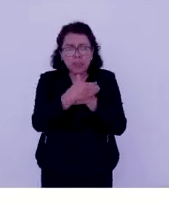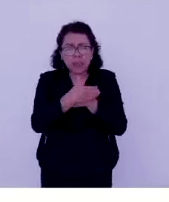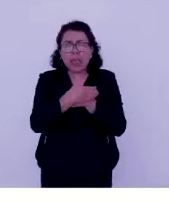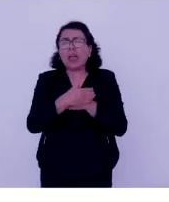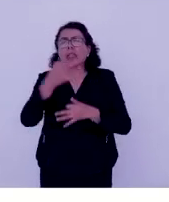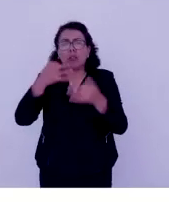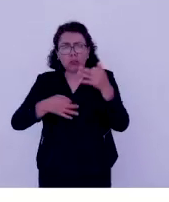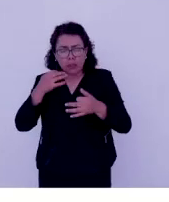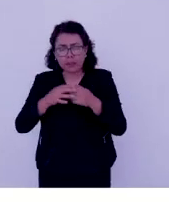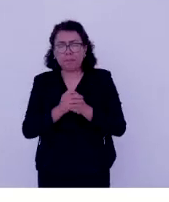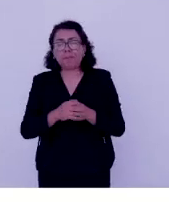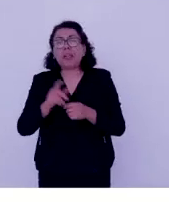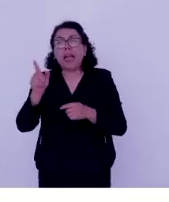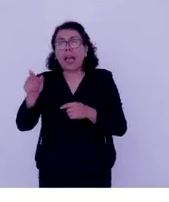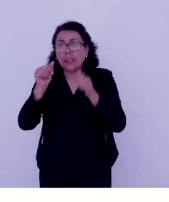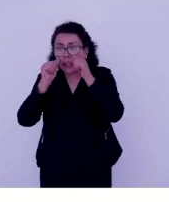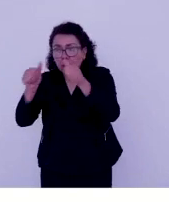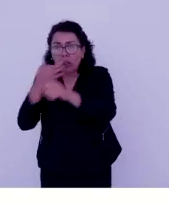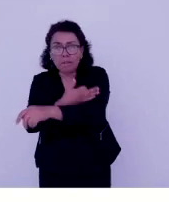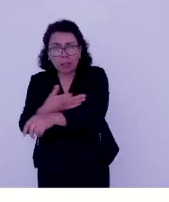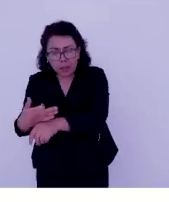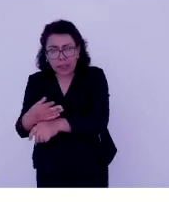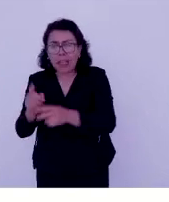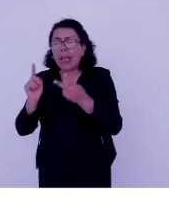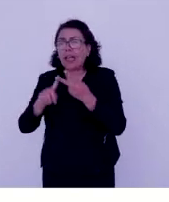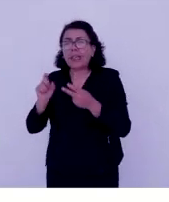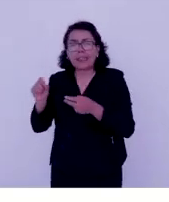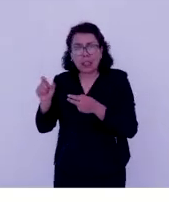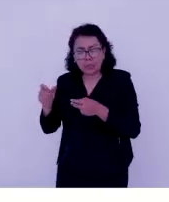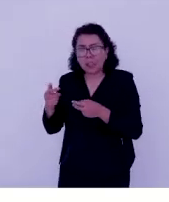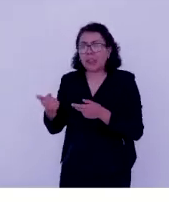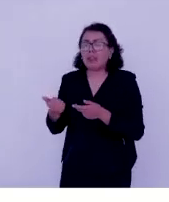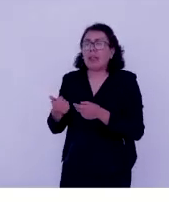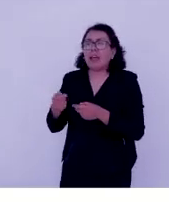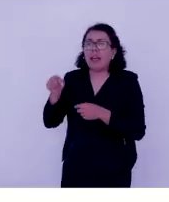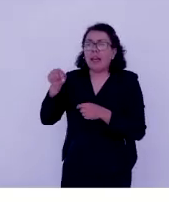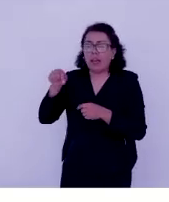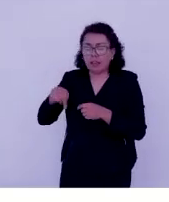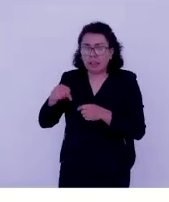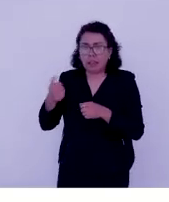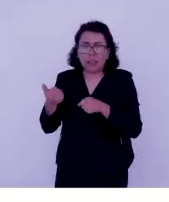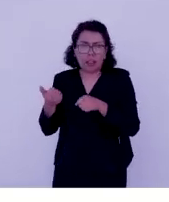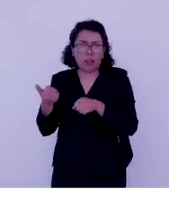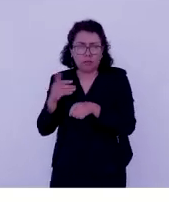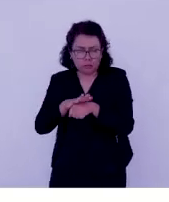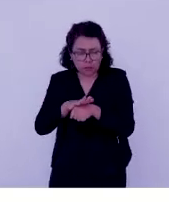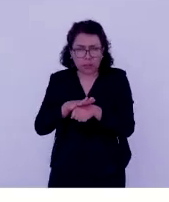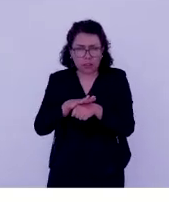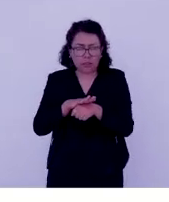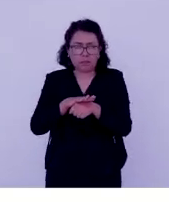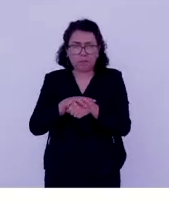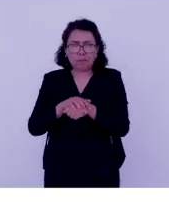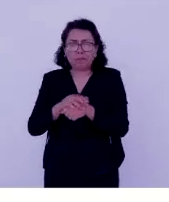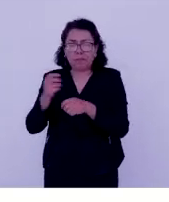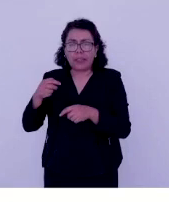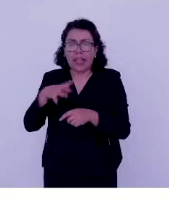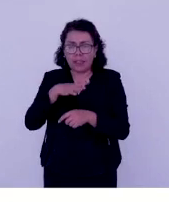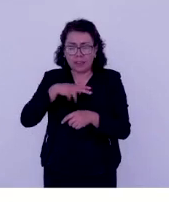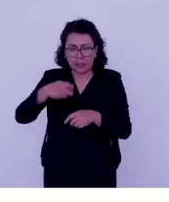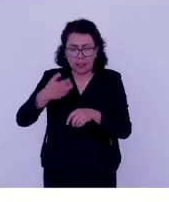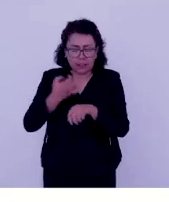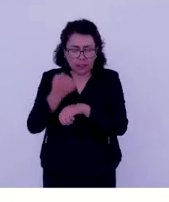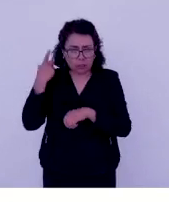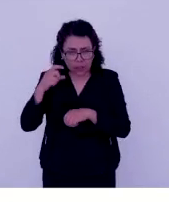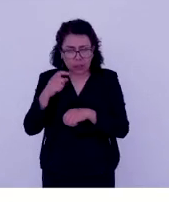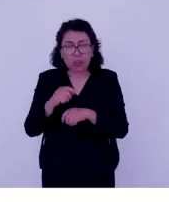instituto municipal de la familia y Centro de Justicia administrativa del municipio de Querétaro a integrantes del Consejo Estatal de profesionales